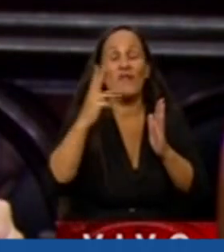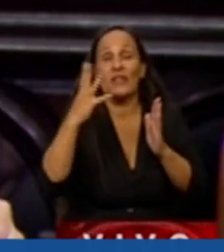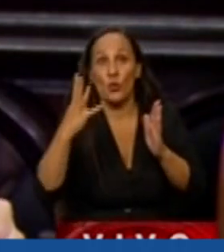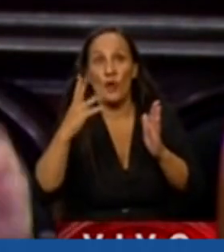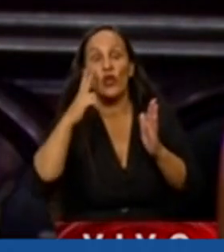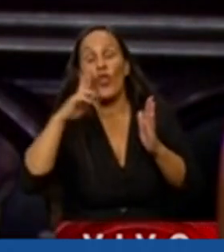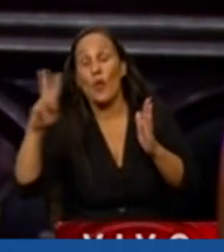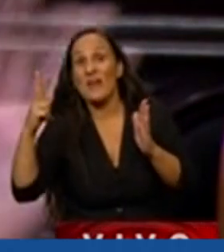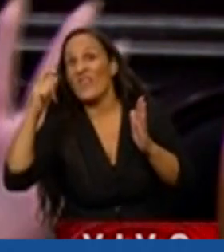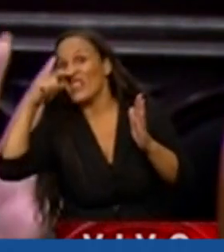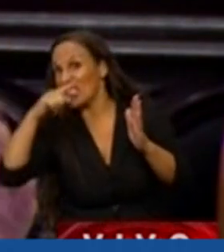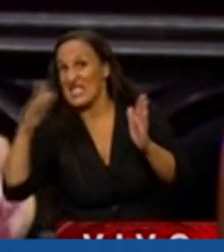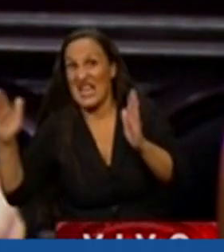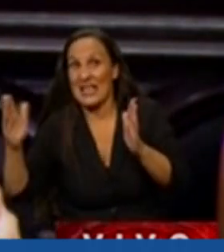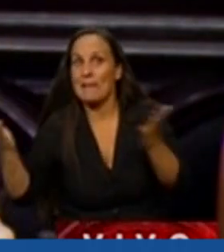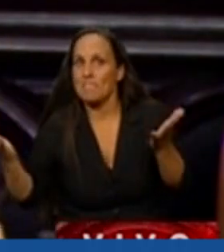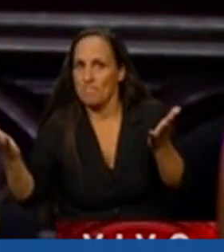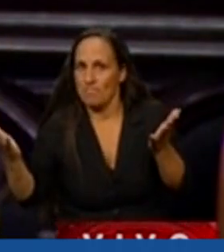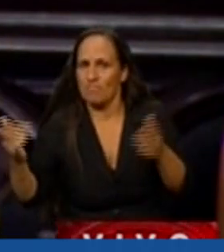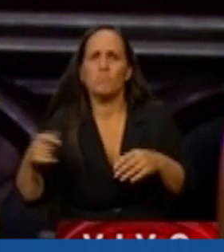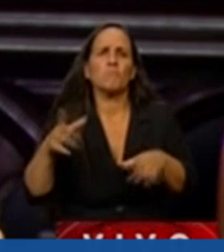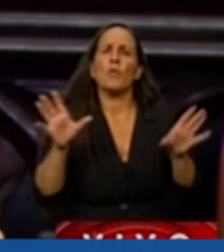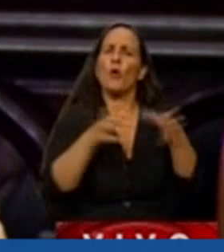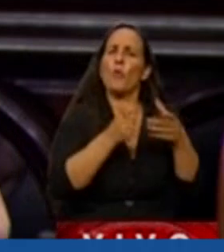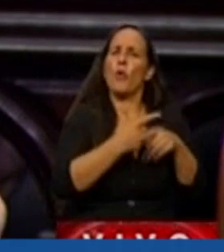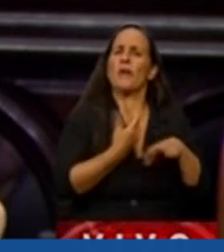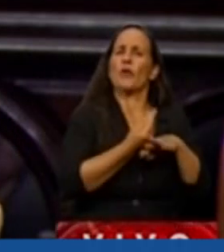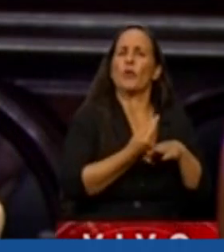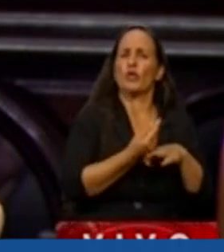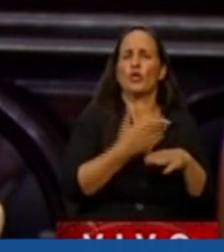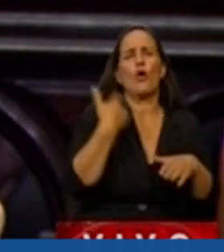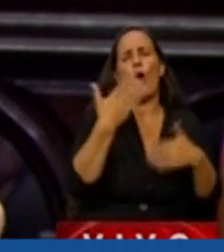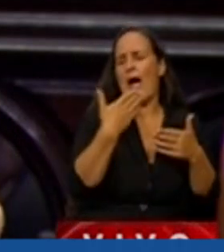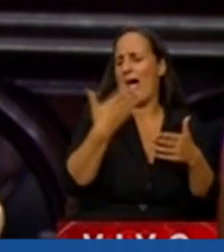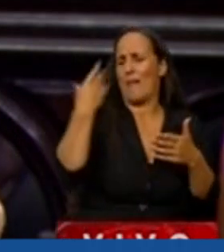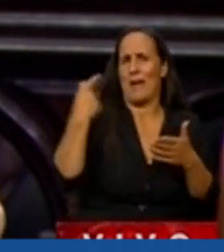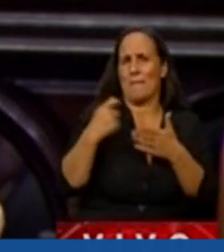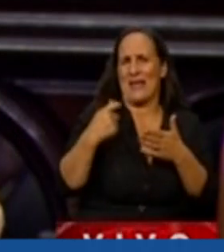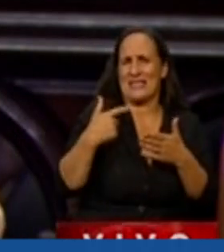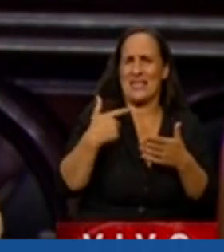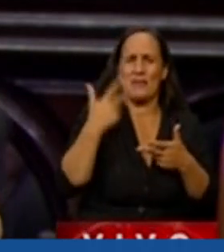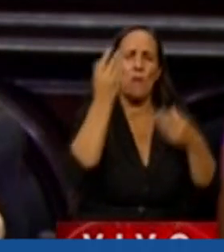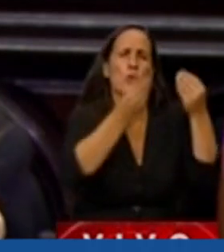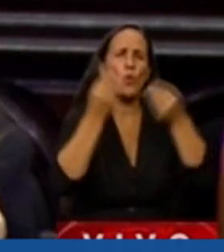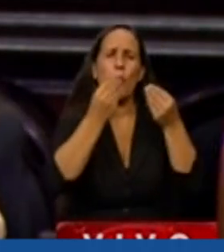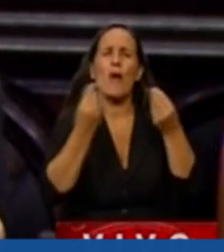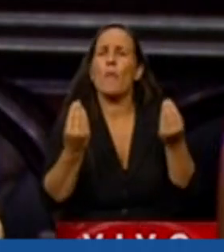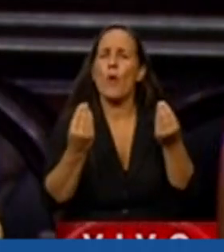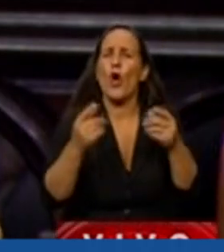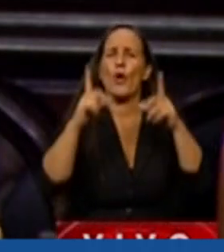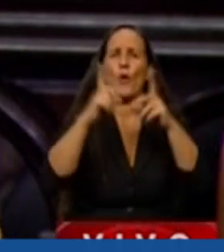2027. Escuché muchas voces oficialistas muy preocupadas en los últimos meses por el